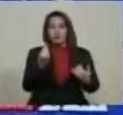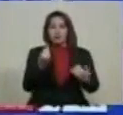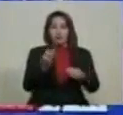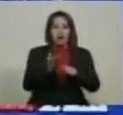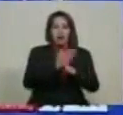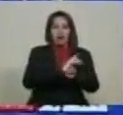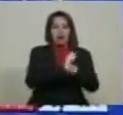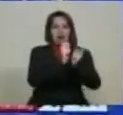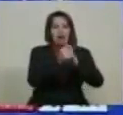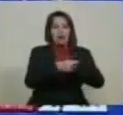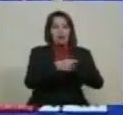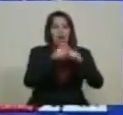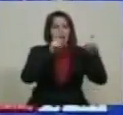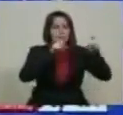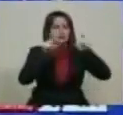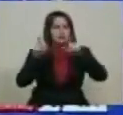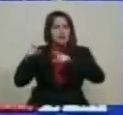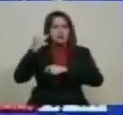Hay que hacer un sistema